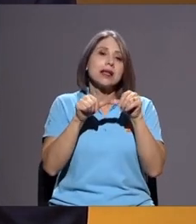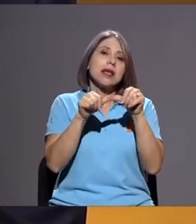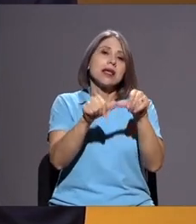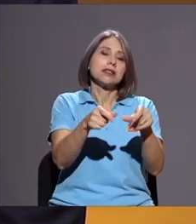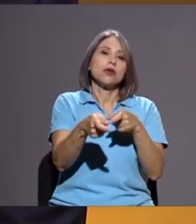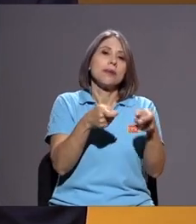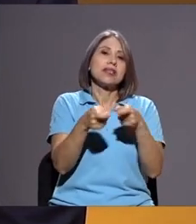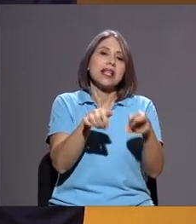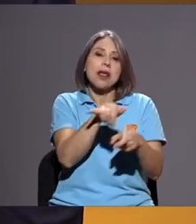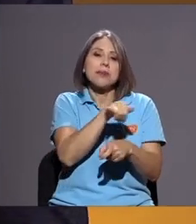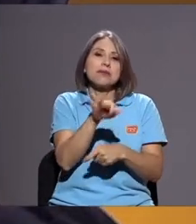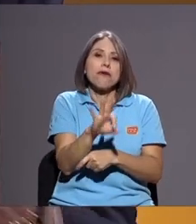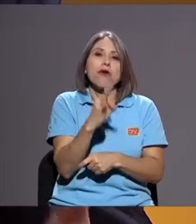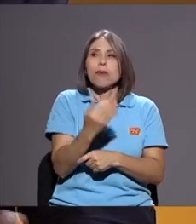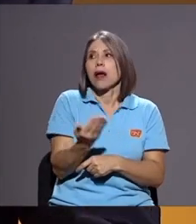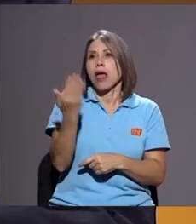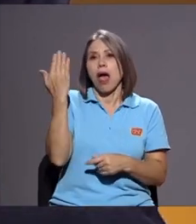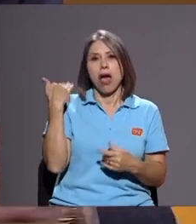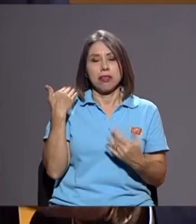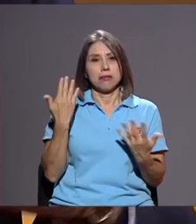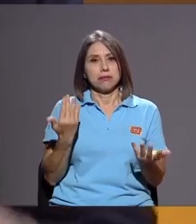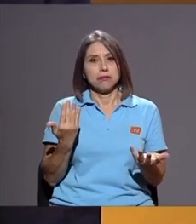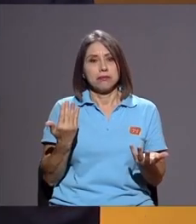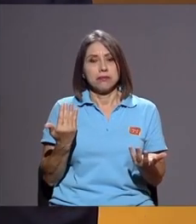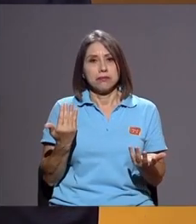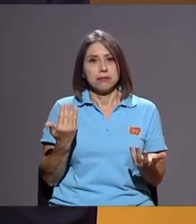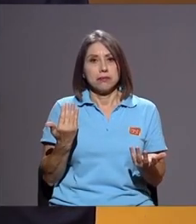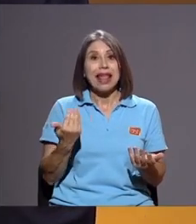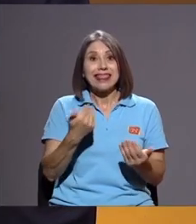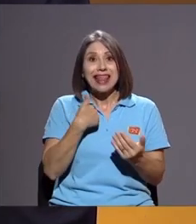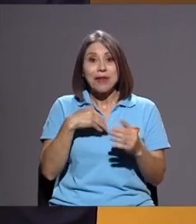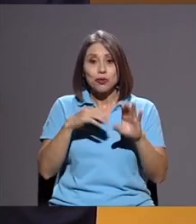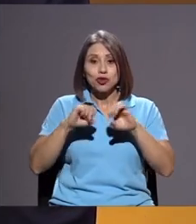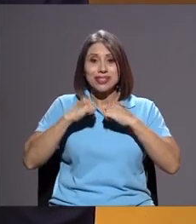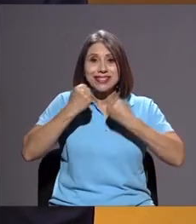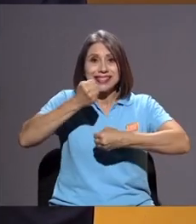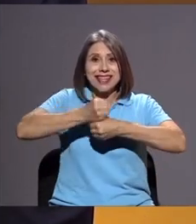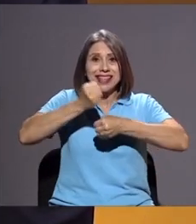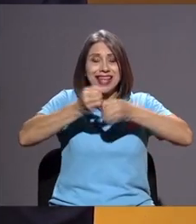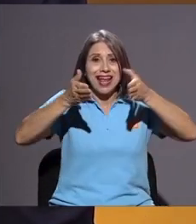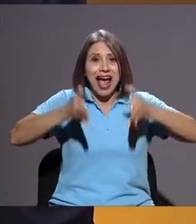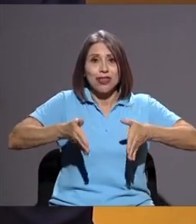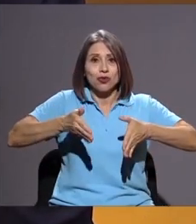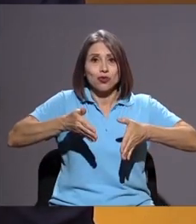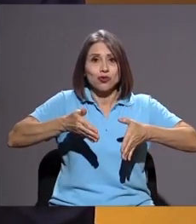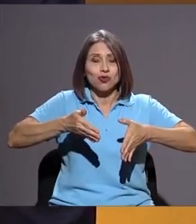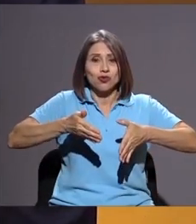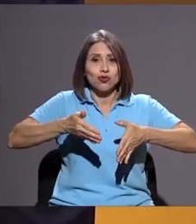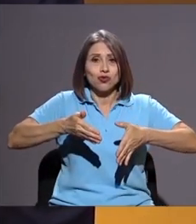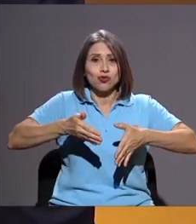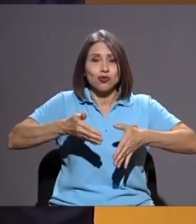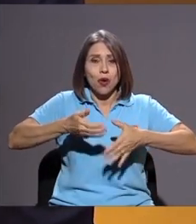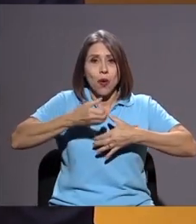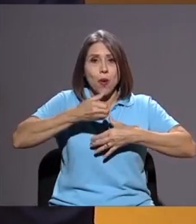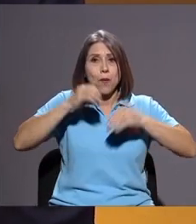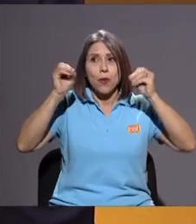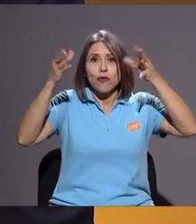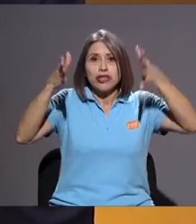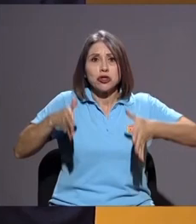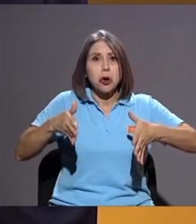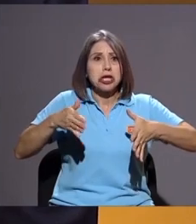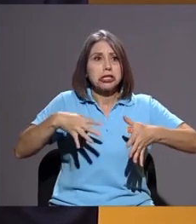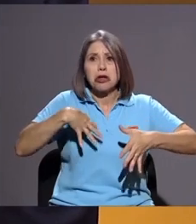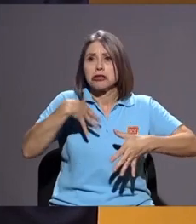administrado cuando tenemos sindicatos de profesores que nos tienen a huelga sin ningún sin ningún remordimiento